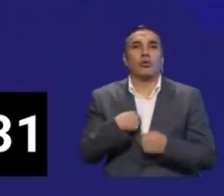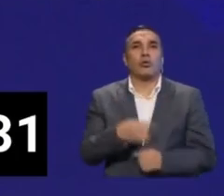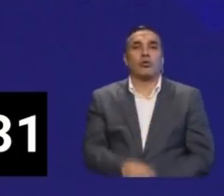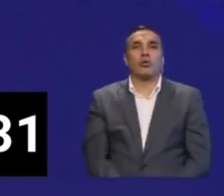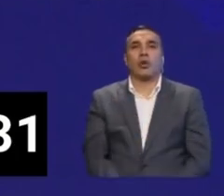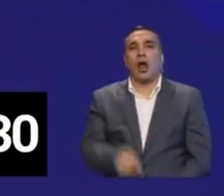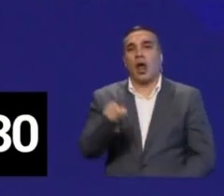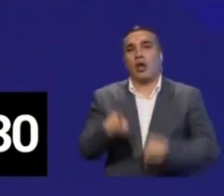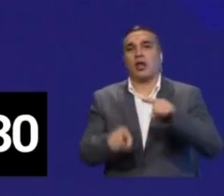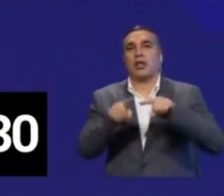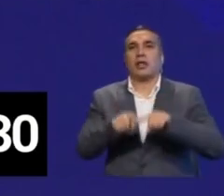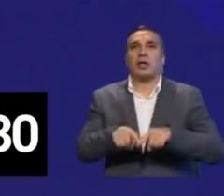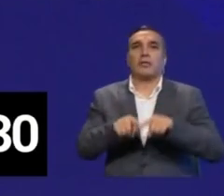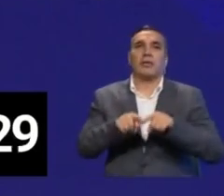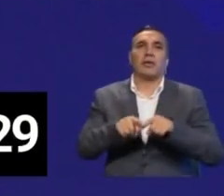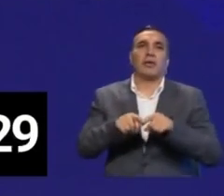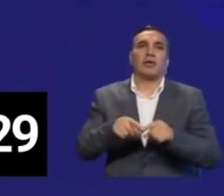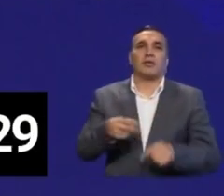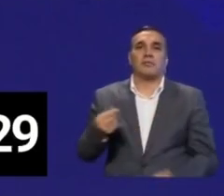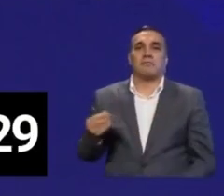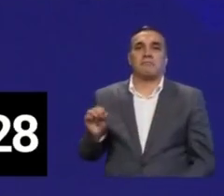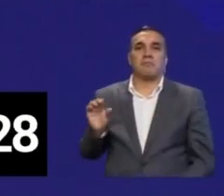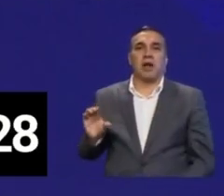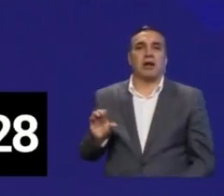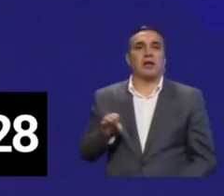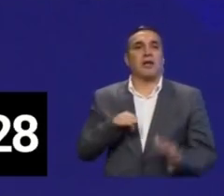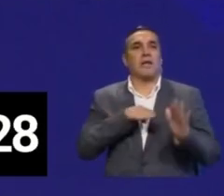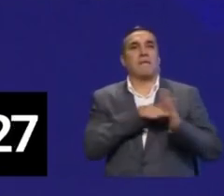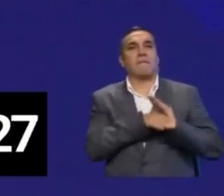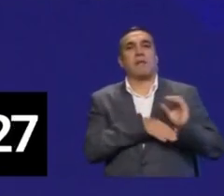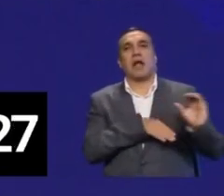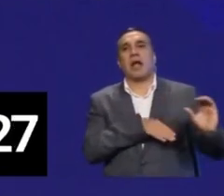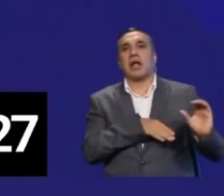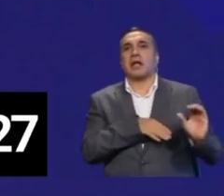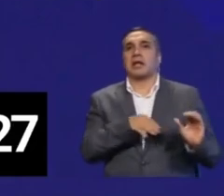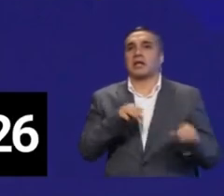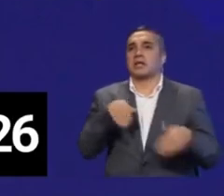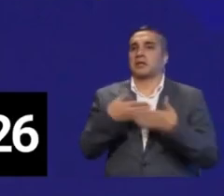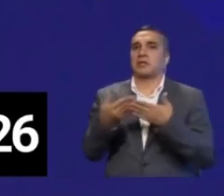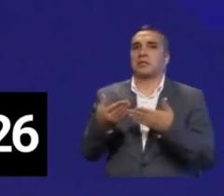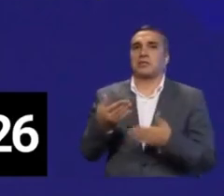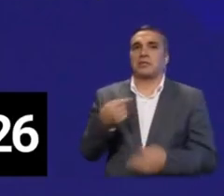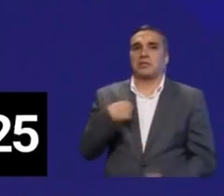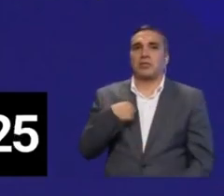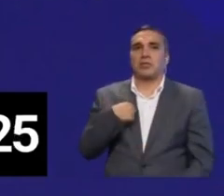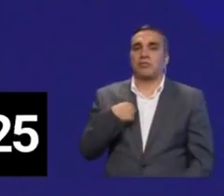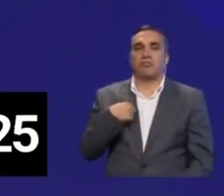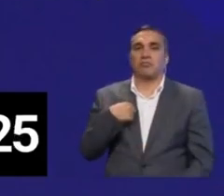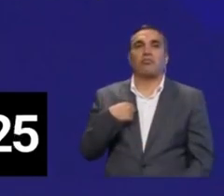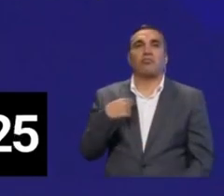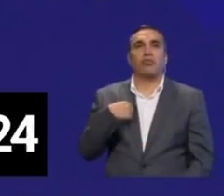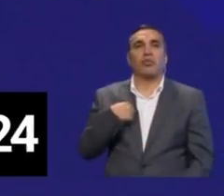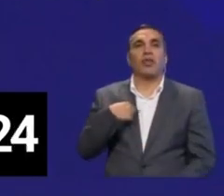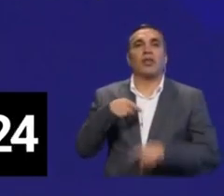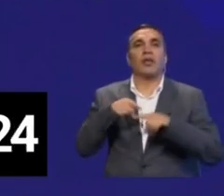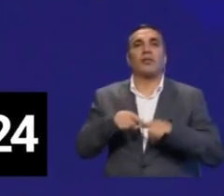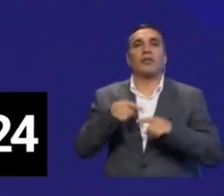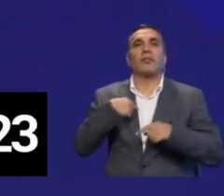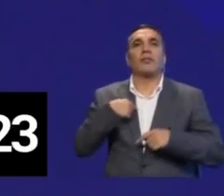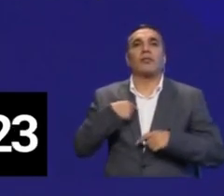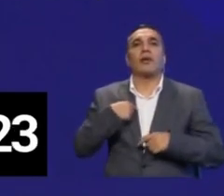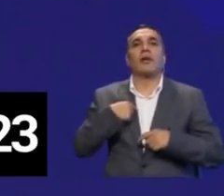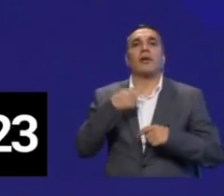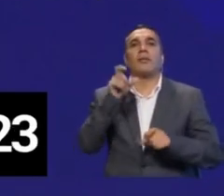Unos dependerán de la chequera, de la banca, de lo que sea. Yo dependo de mi